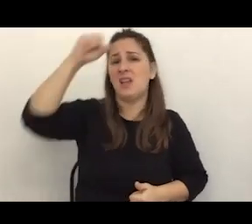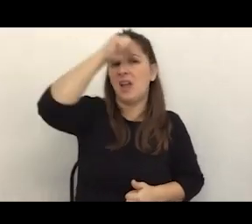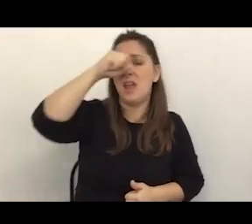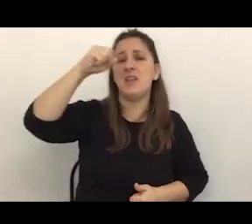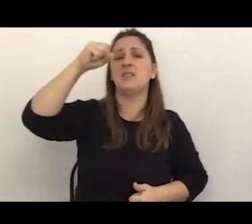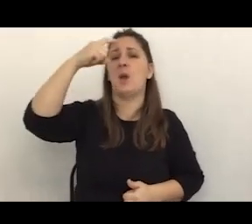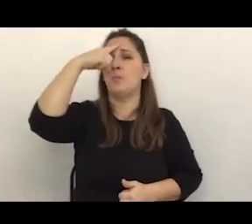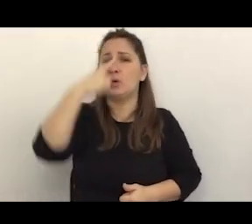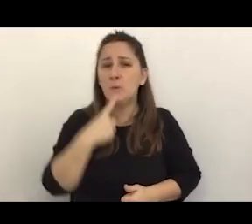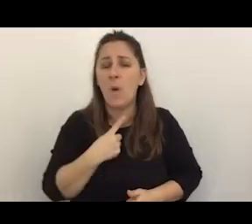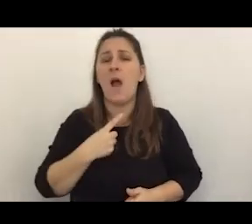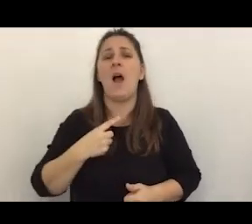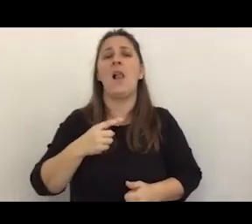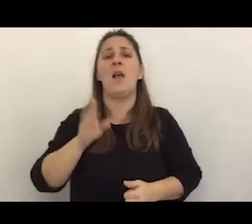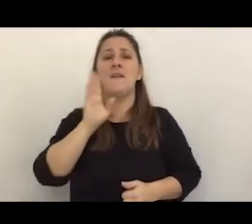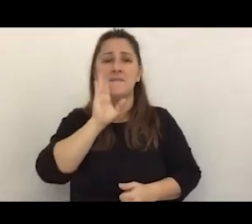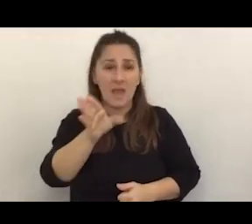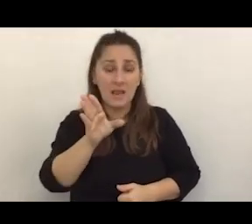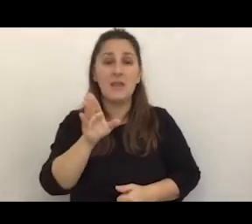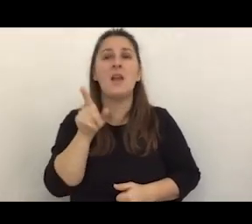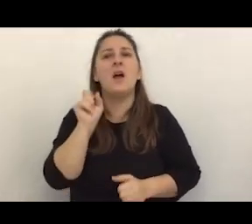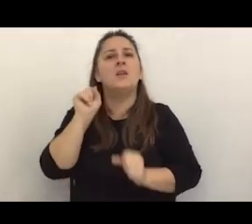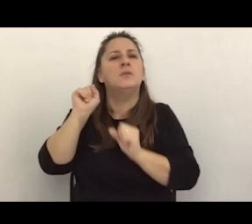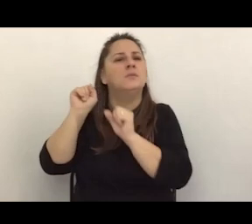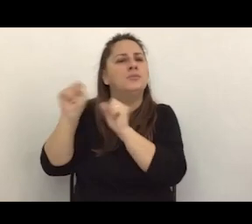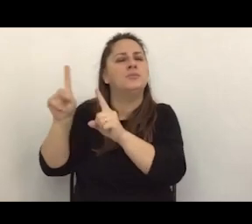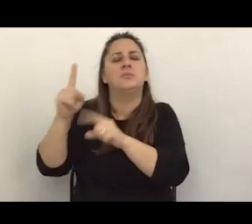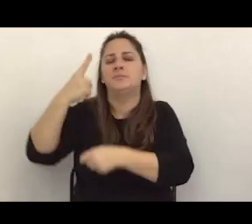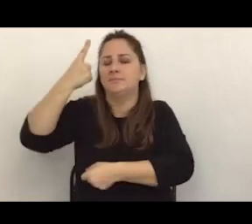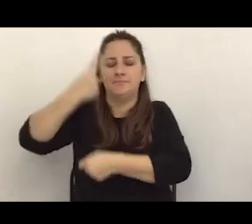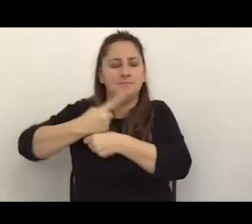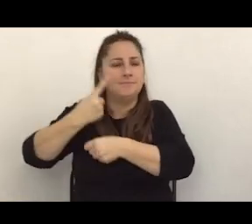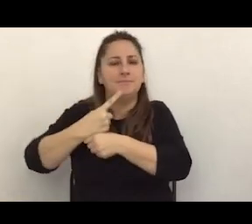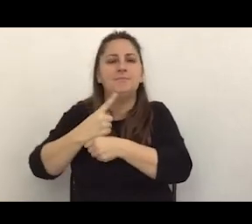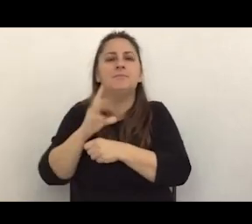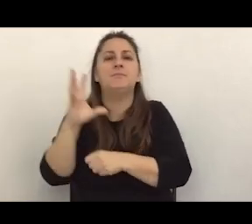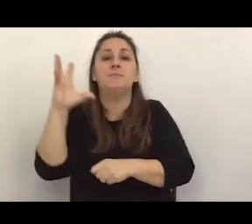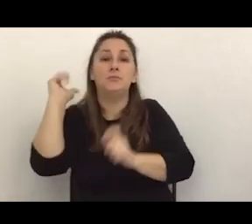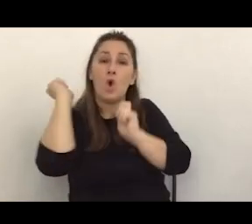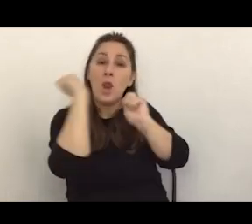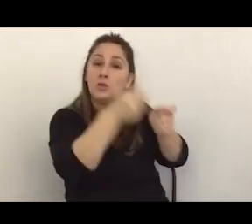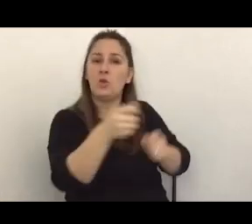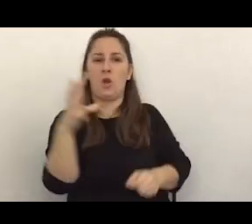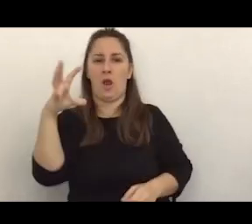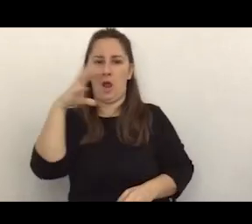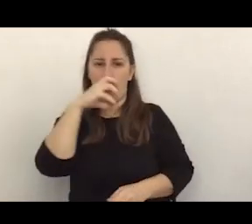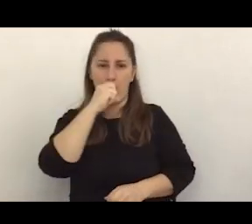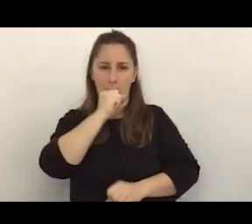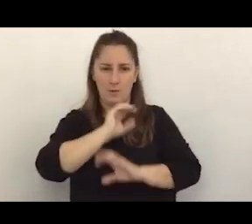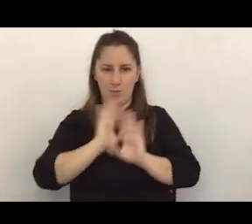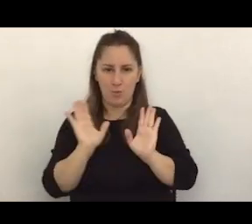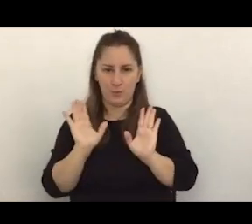Bélgica, mantienen el principio de donación anónima.